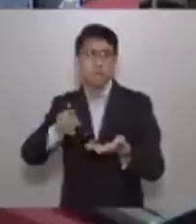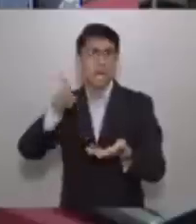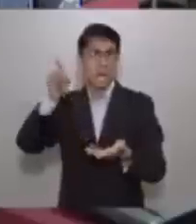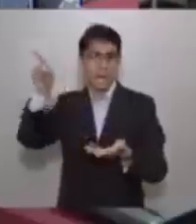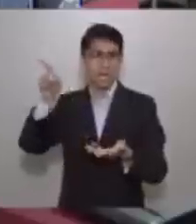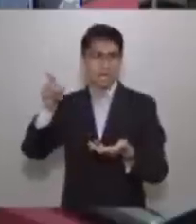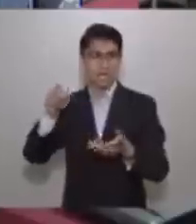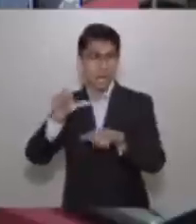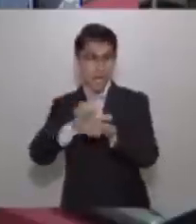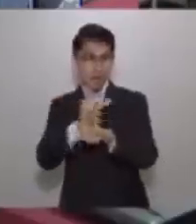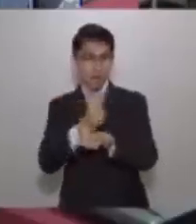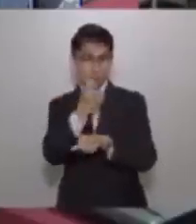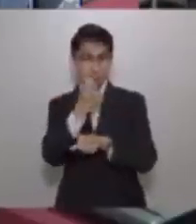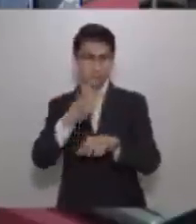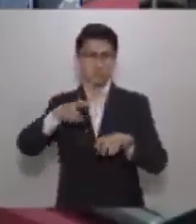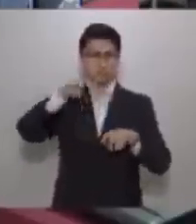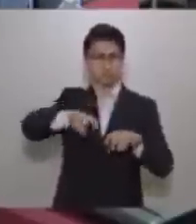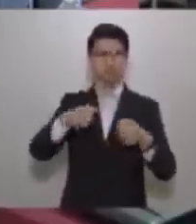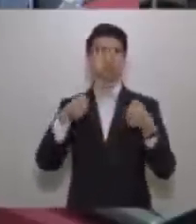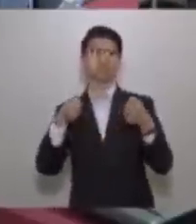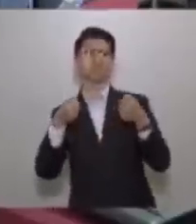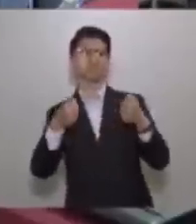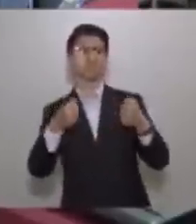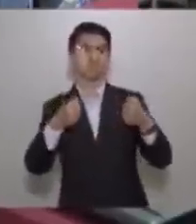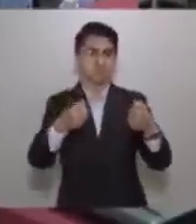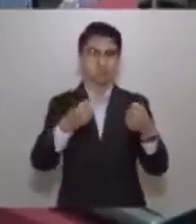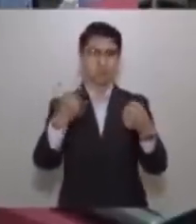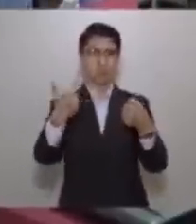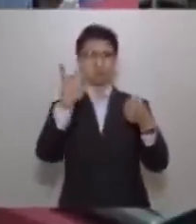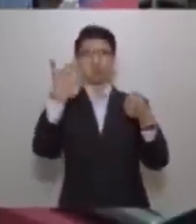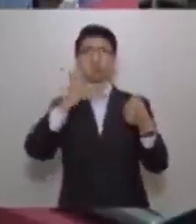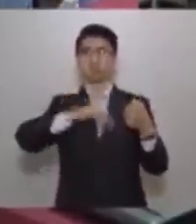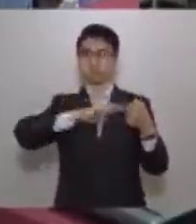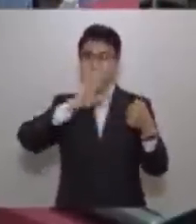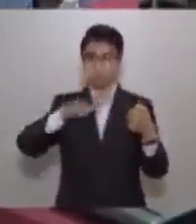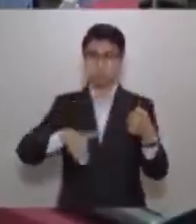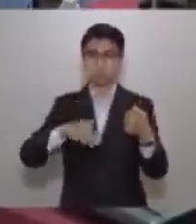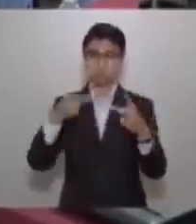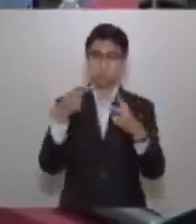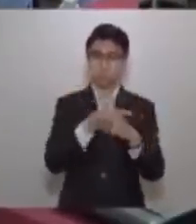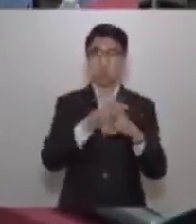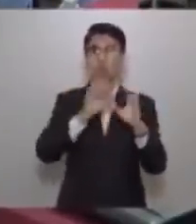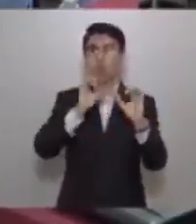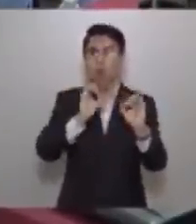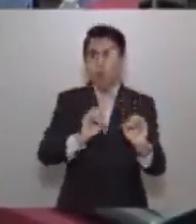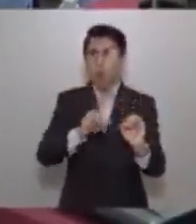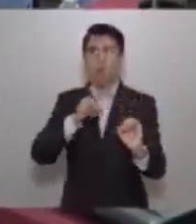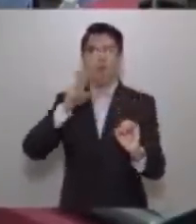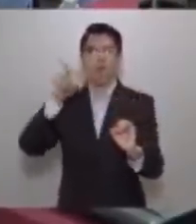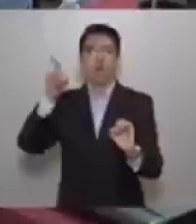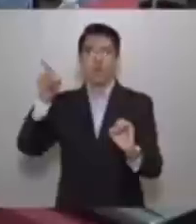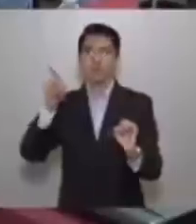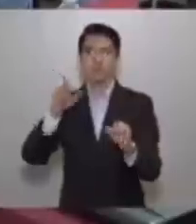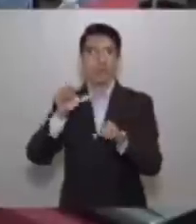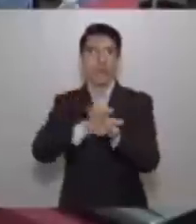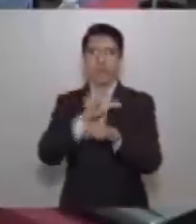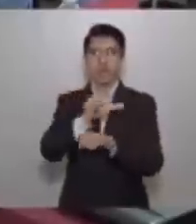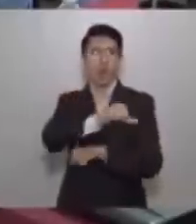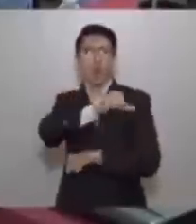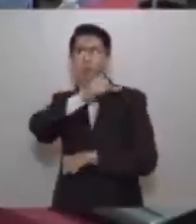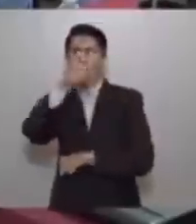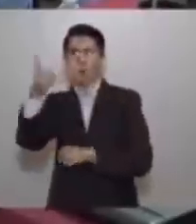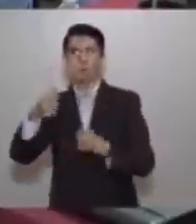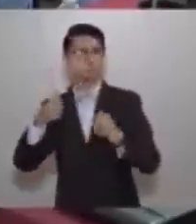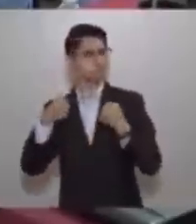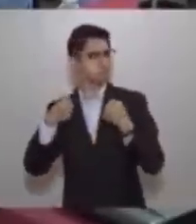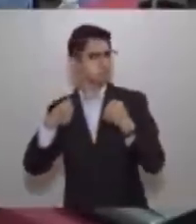colateral? ¿Cómo es que se da la muerte de este joven? También un poco más de detalles del caso